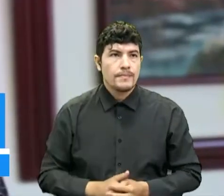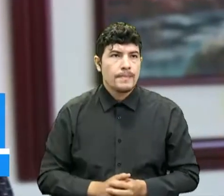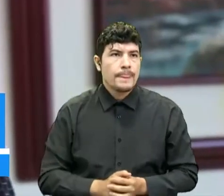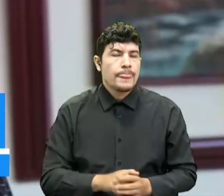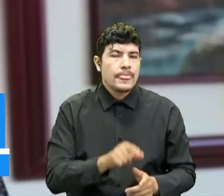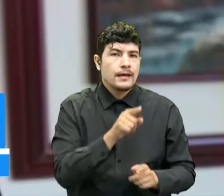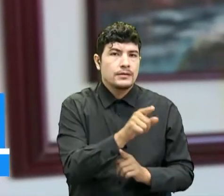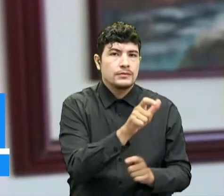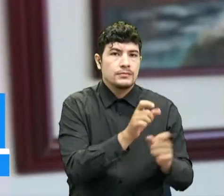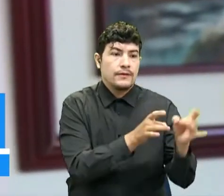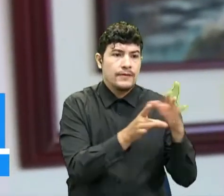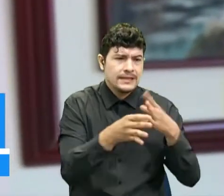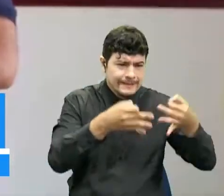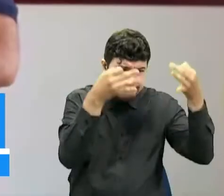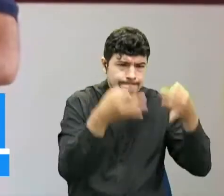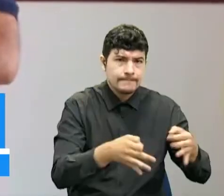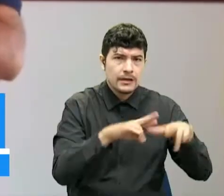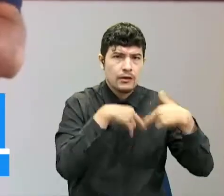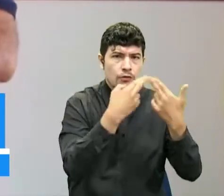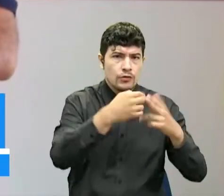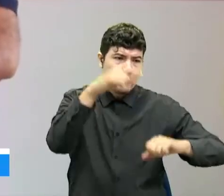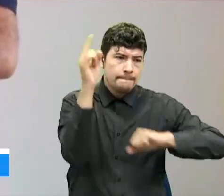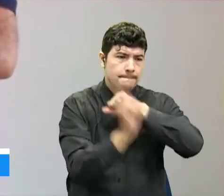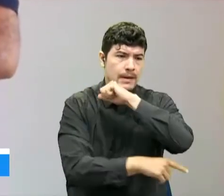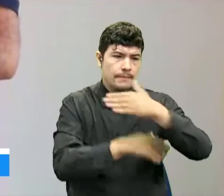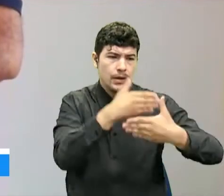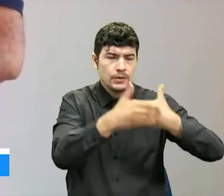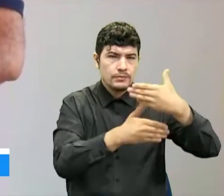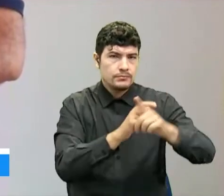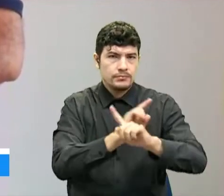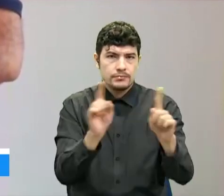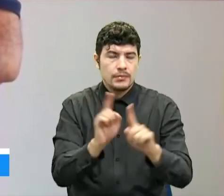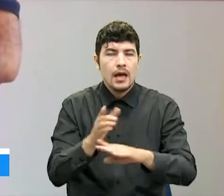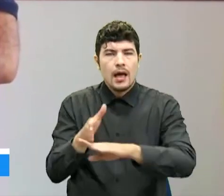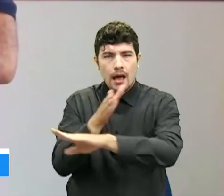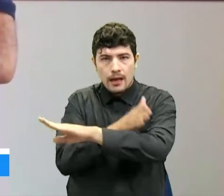abogados realizarán una presentación oficial ante el fiscal que instruye dicha actuación.